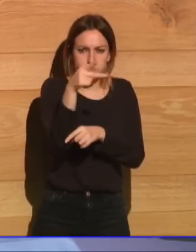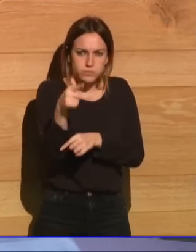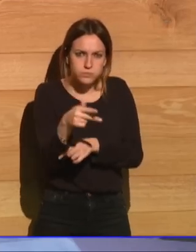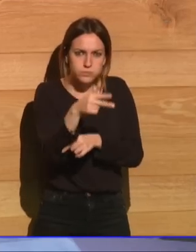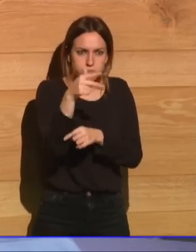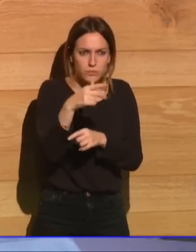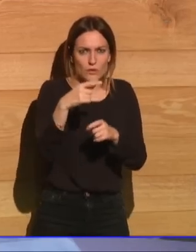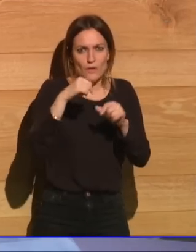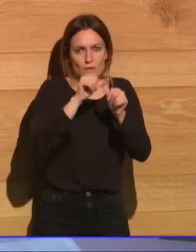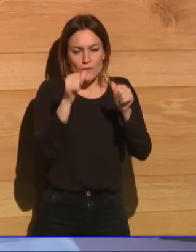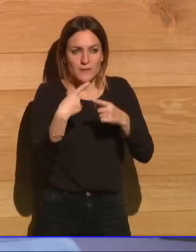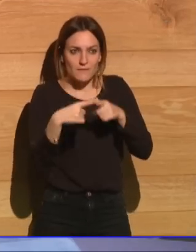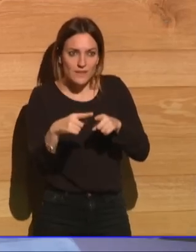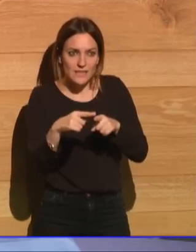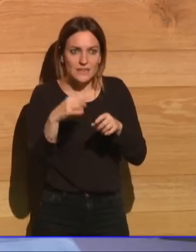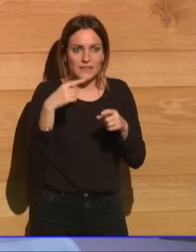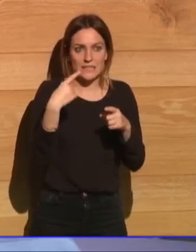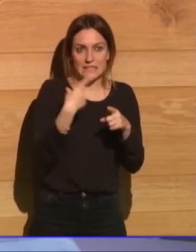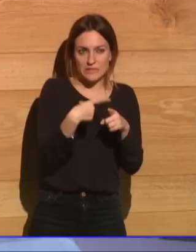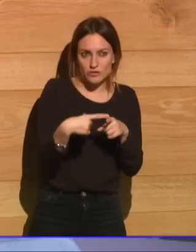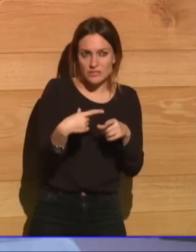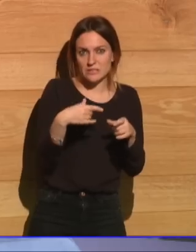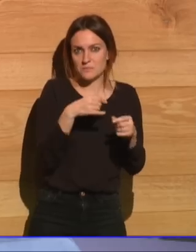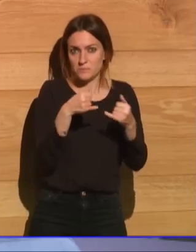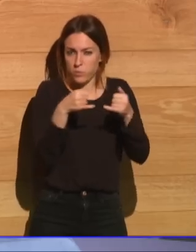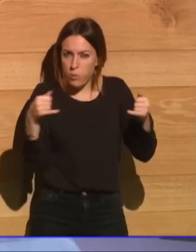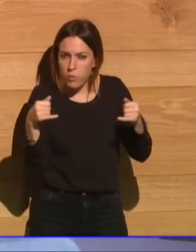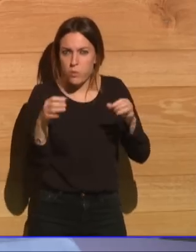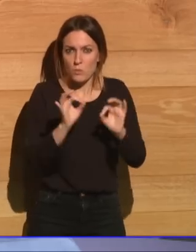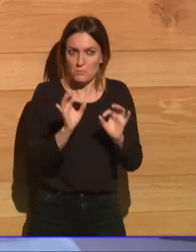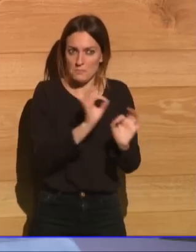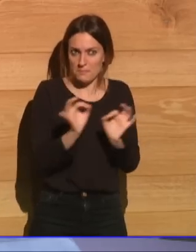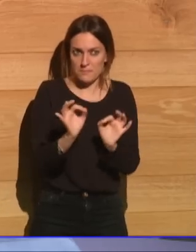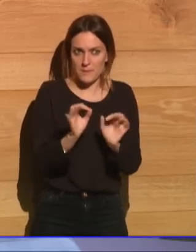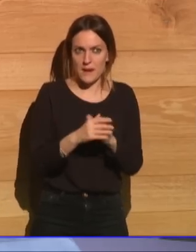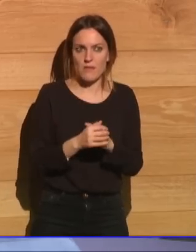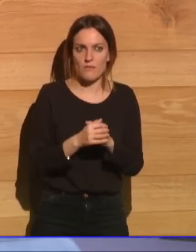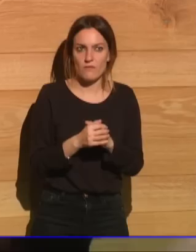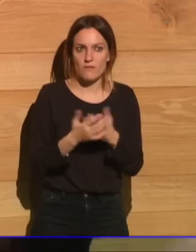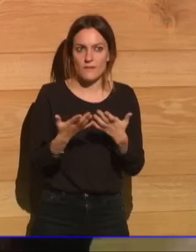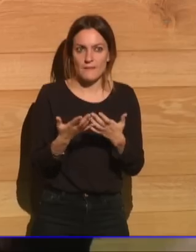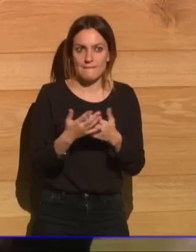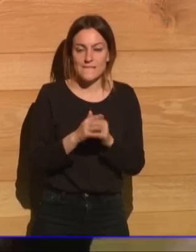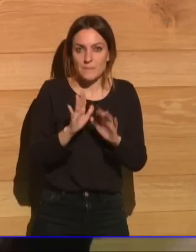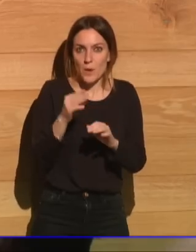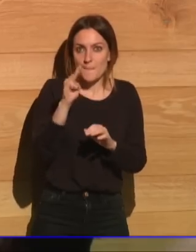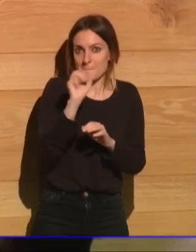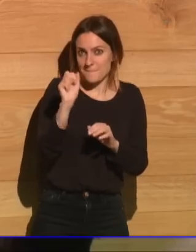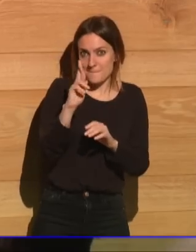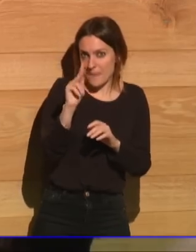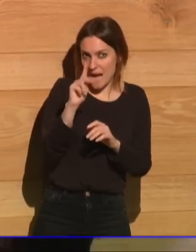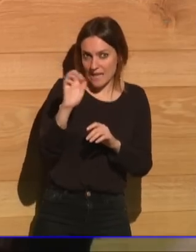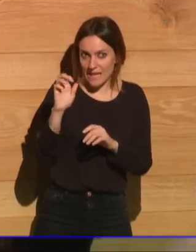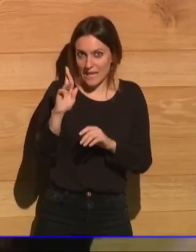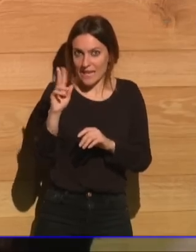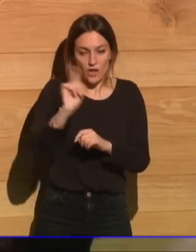con ese sentido tan caligráfico de las cosas, tan discursivo, tan dibujado. Esto es crudo, Eso esto no es lo muy- hace. esto es muy Él crudo. reparte Esto es cámaras, crudo, trabaja